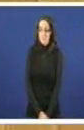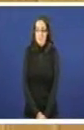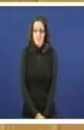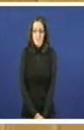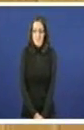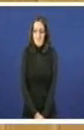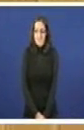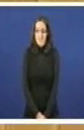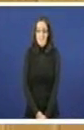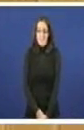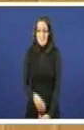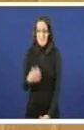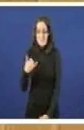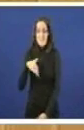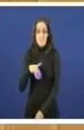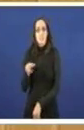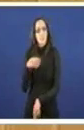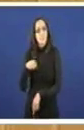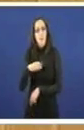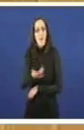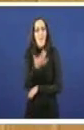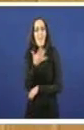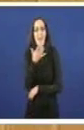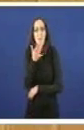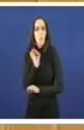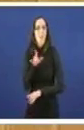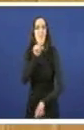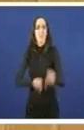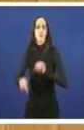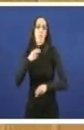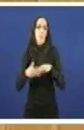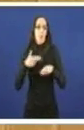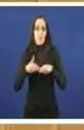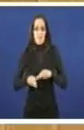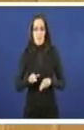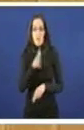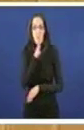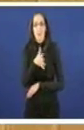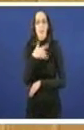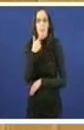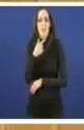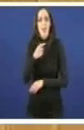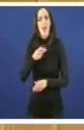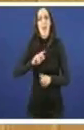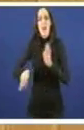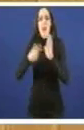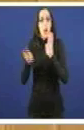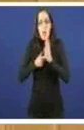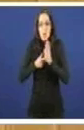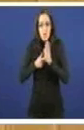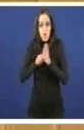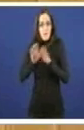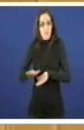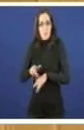son exemplos son exemplos de decisións políticas señor Parga porque efectivamente a lei ampara estes Concello